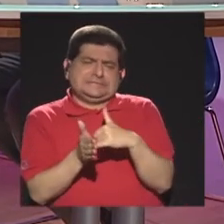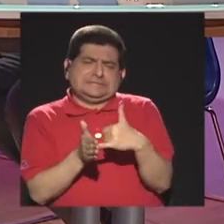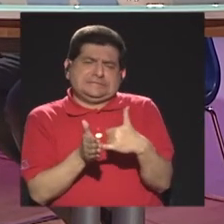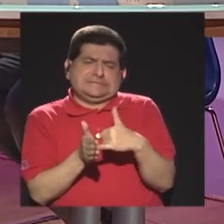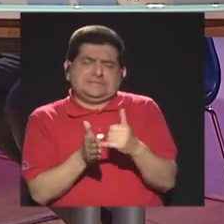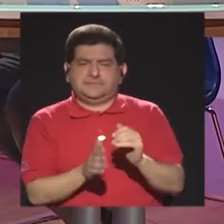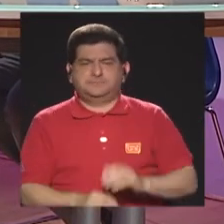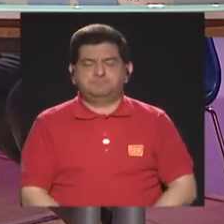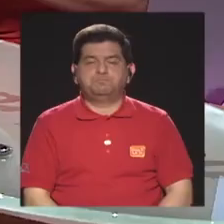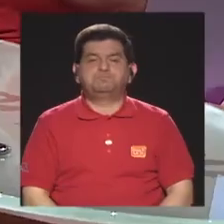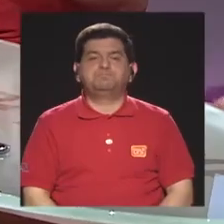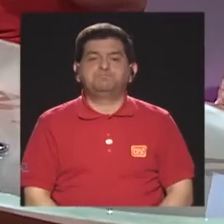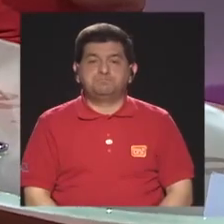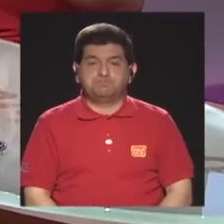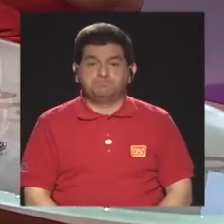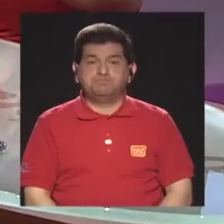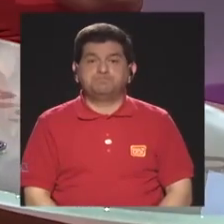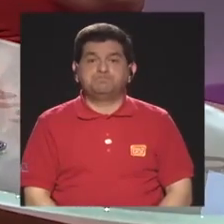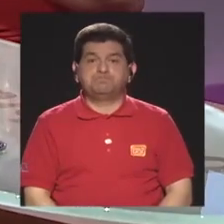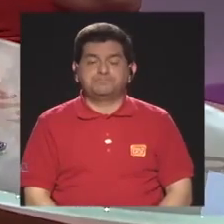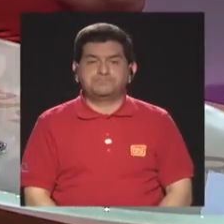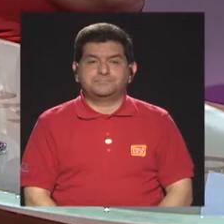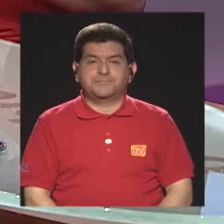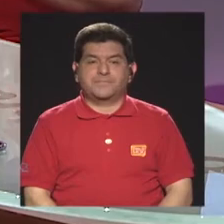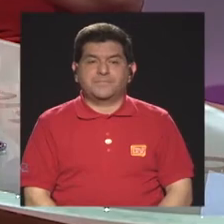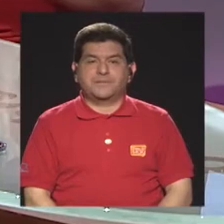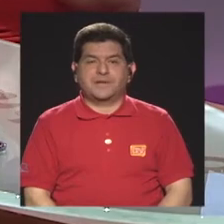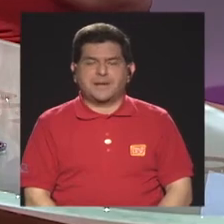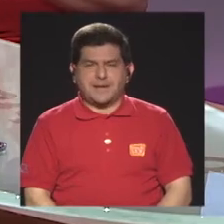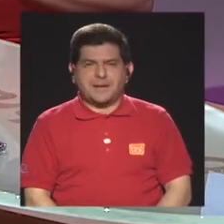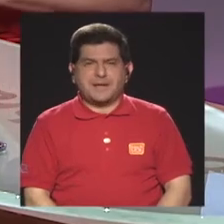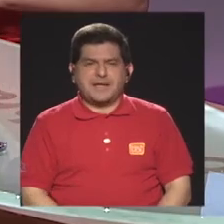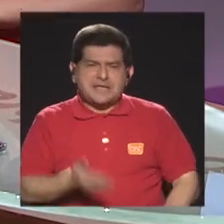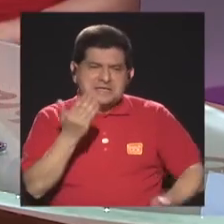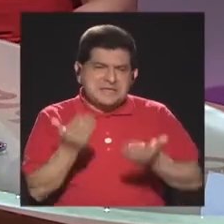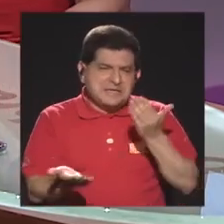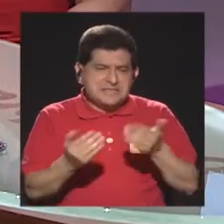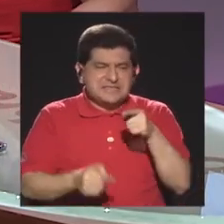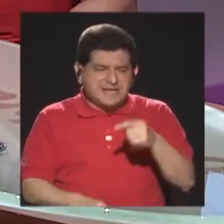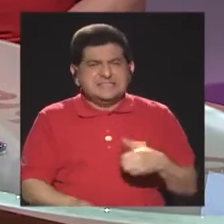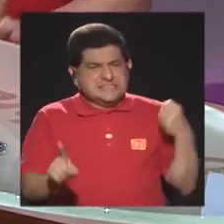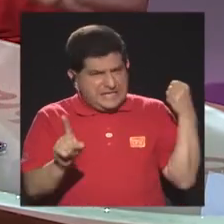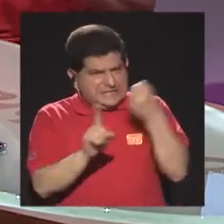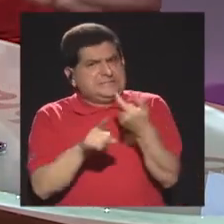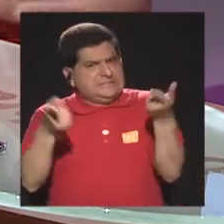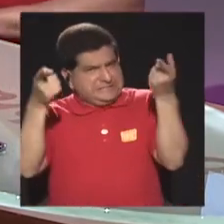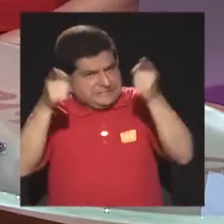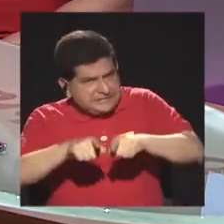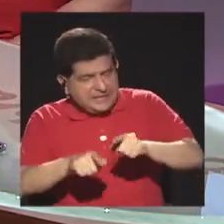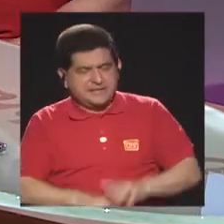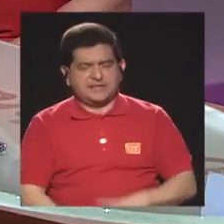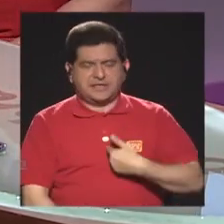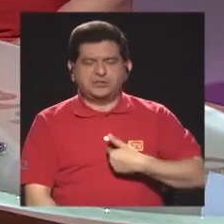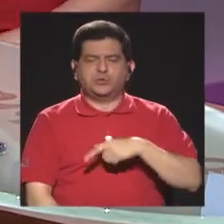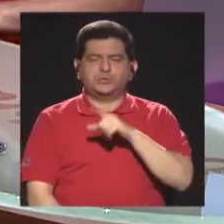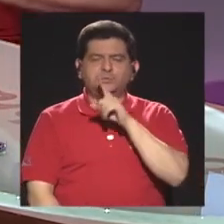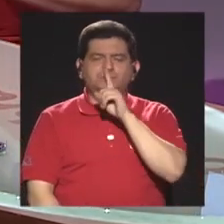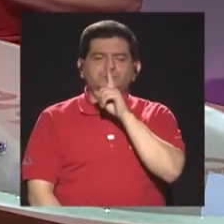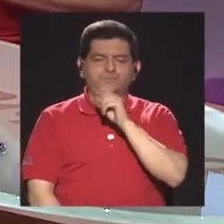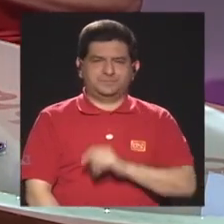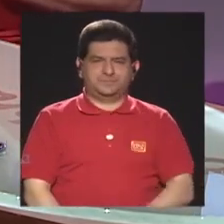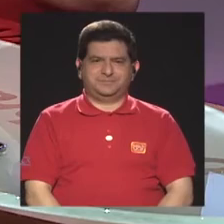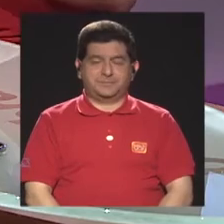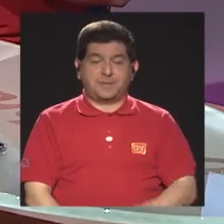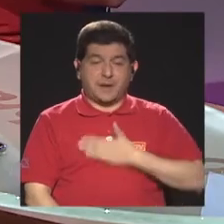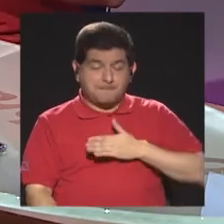Y eso. Entonces, mejor, podríamos tener ahí un accidente, no digo nada. Un día,